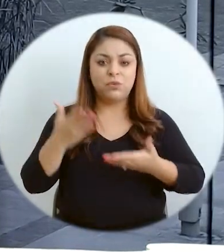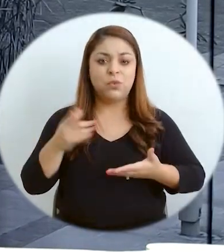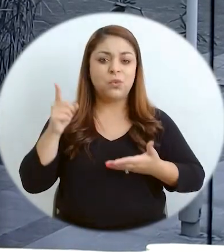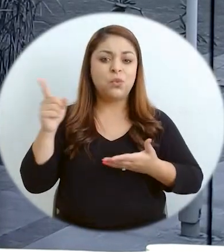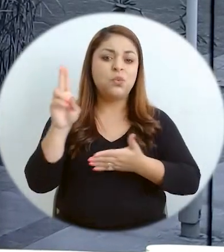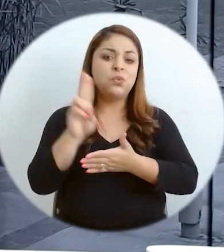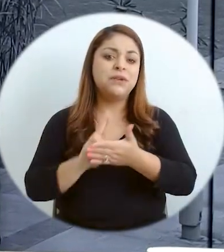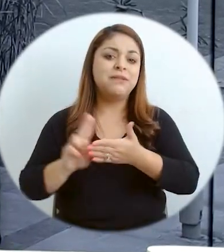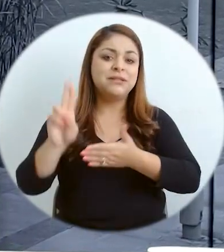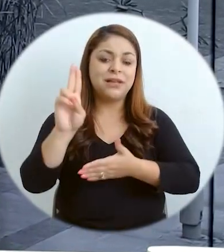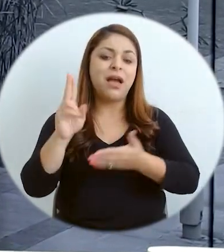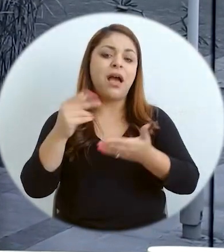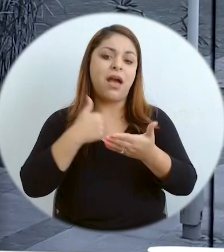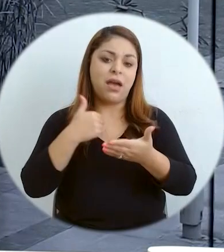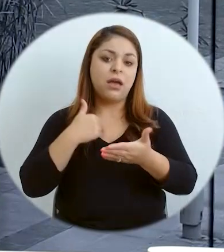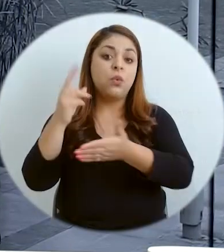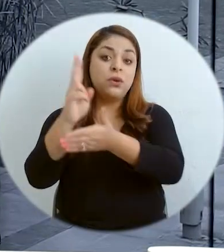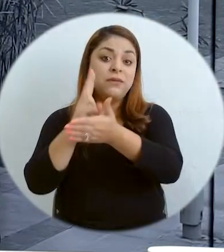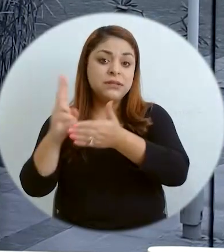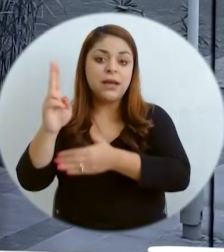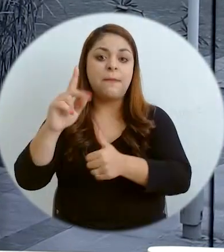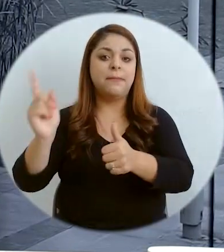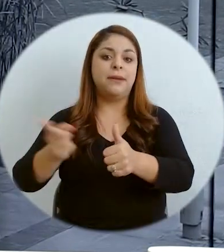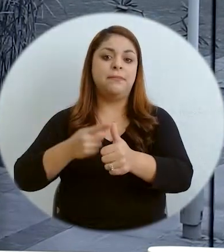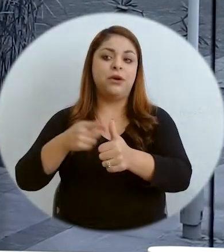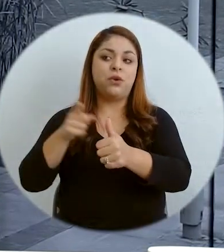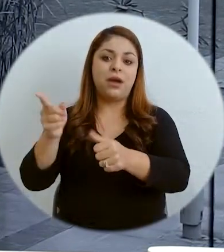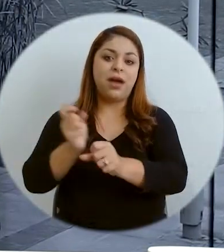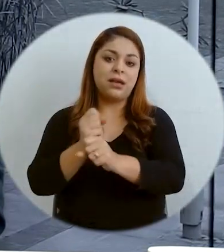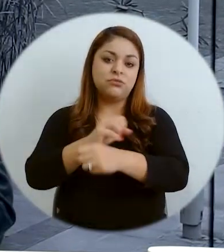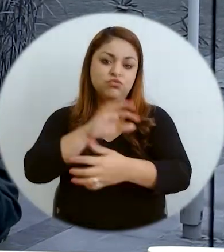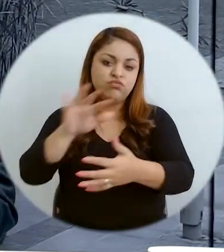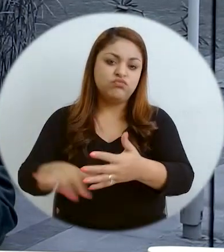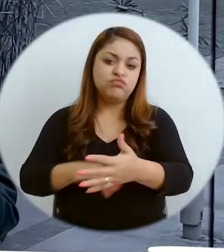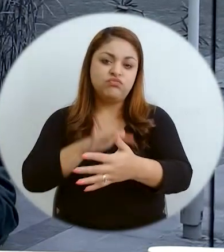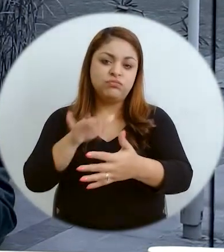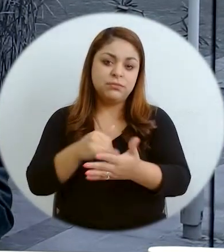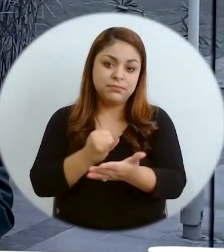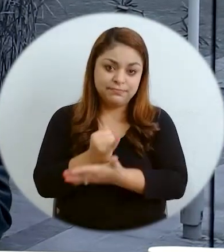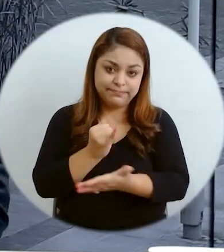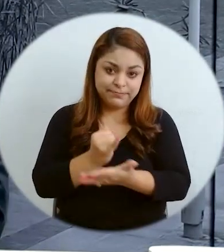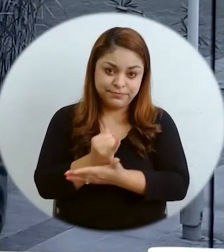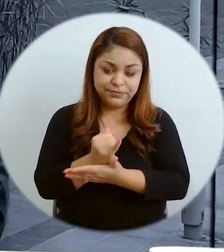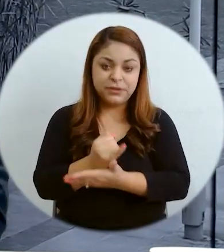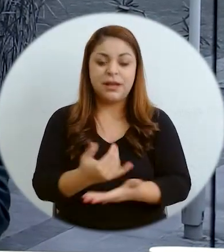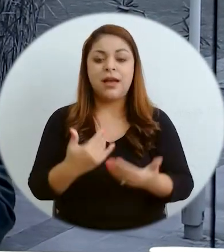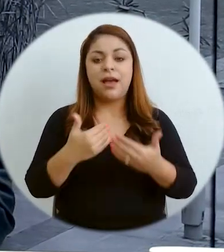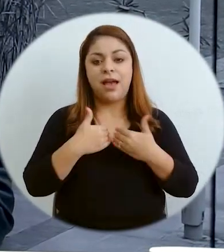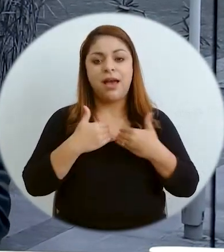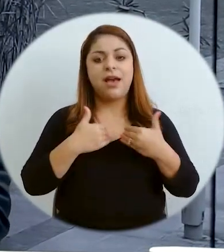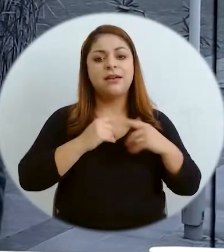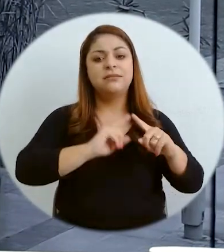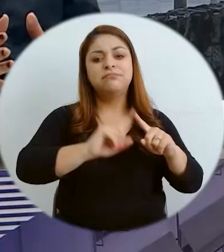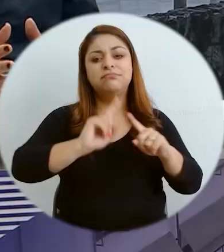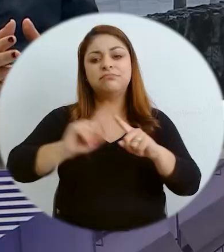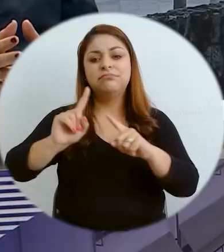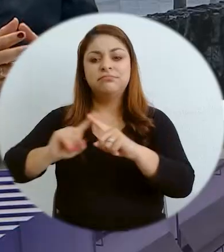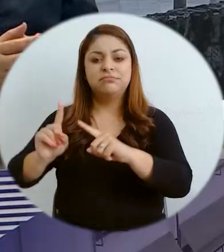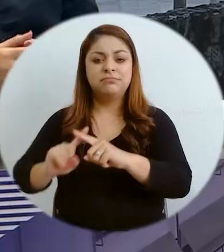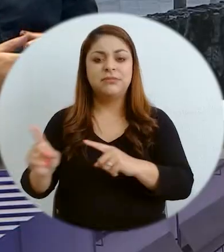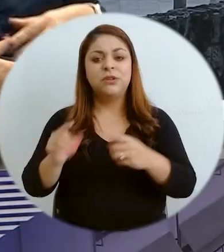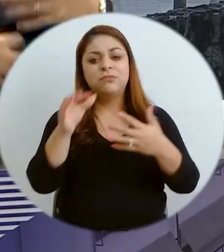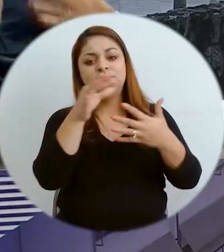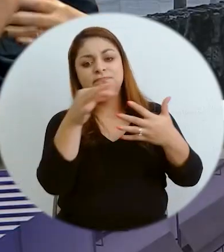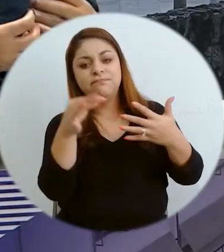universidades, que somos los principales centros que hacemos investigación. Entonces tenemos diferentes